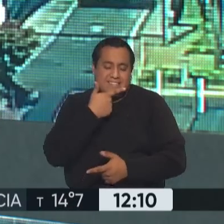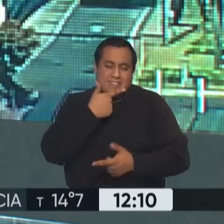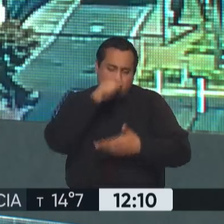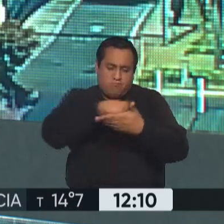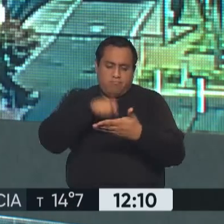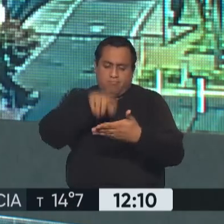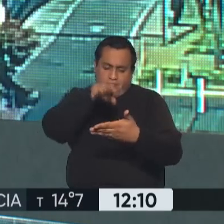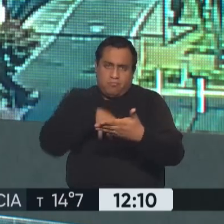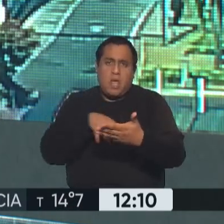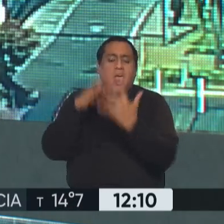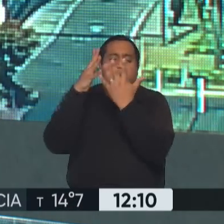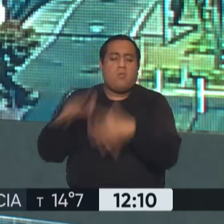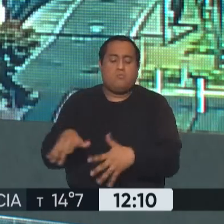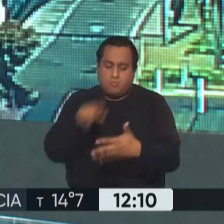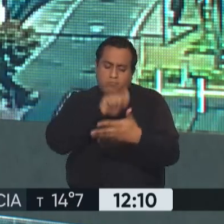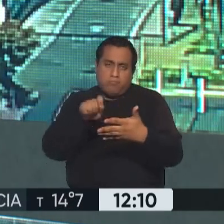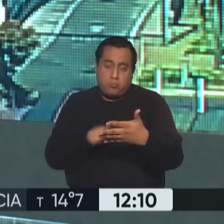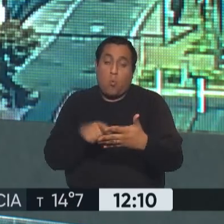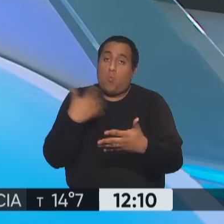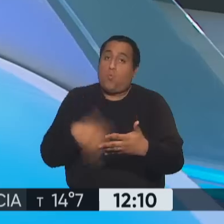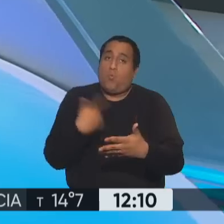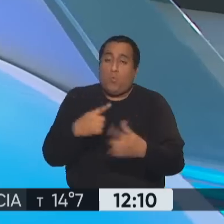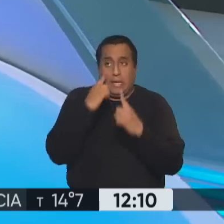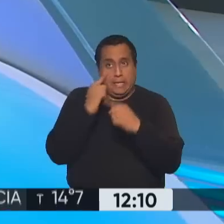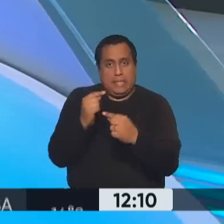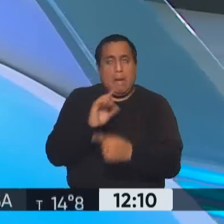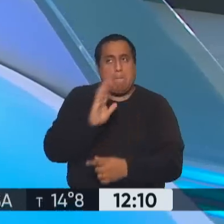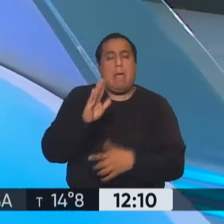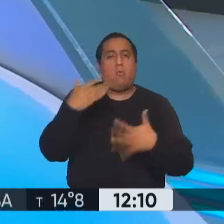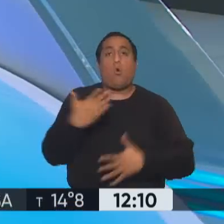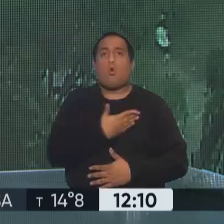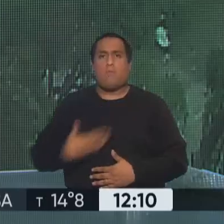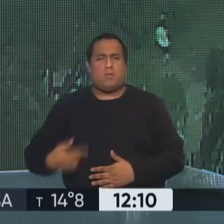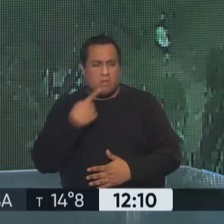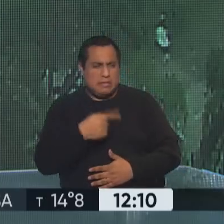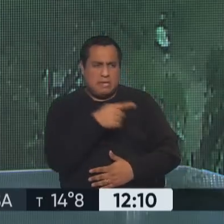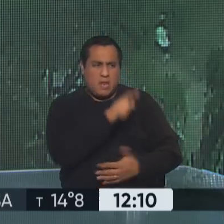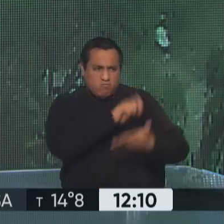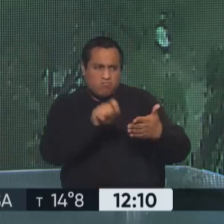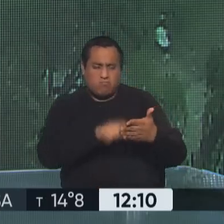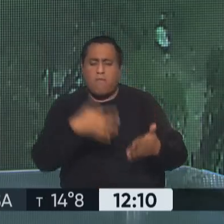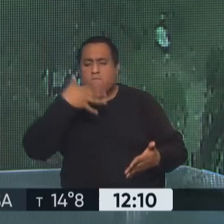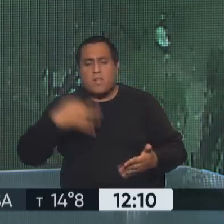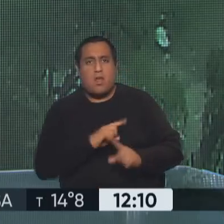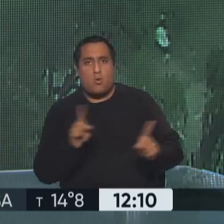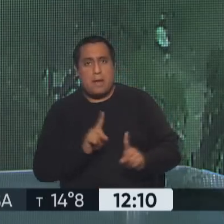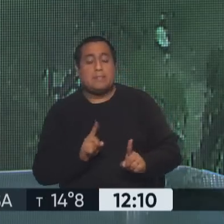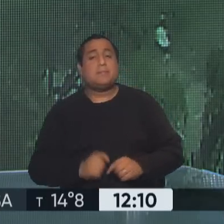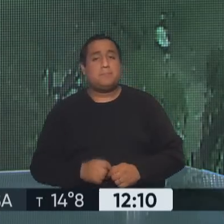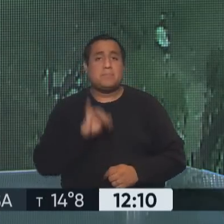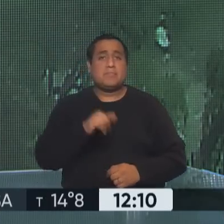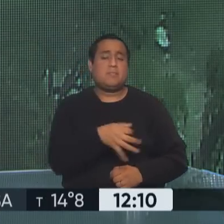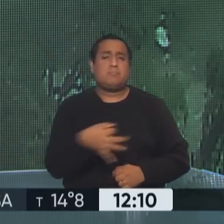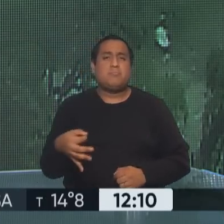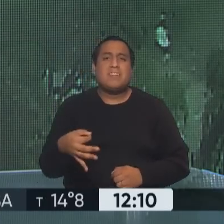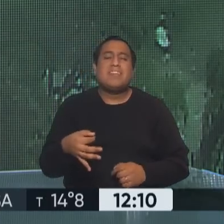muy dura, muy crítica y también muy cuestionada por parte del Gobierno Nacional. Sí, tal cual. Y hay un punto que vincula todo esto que vos decís, que es